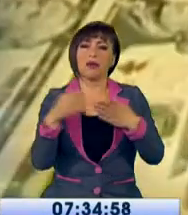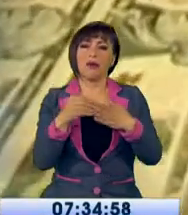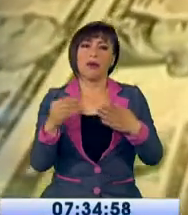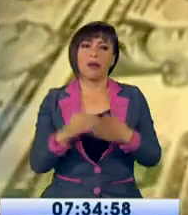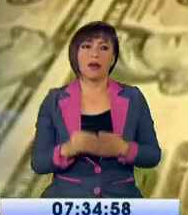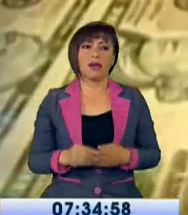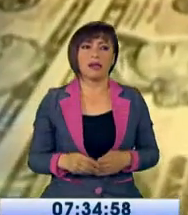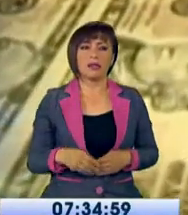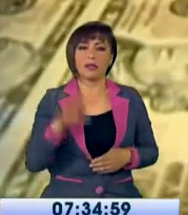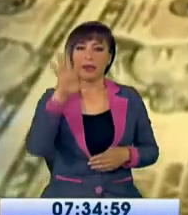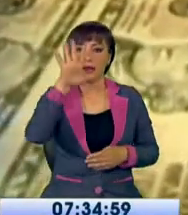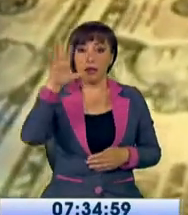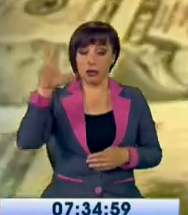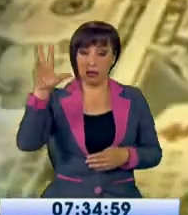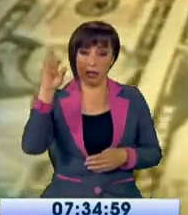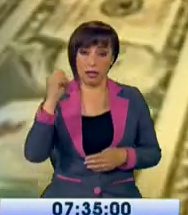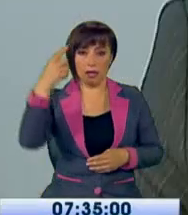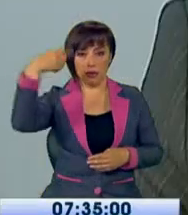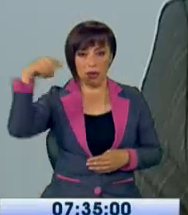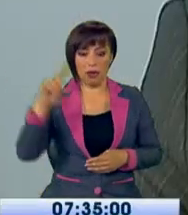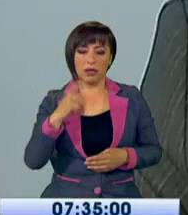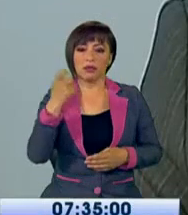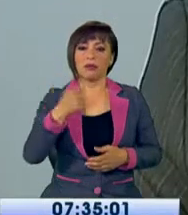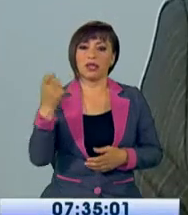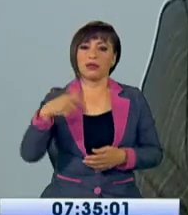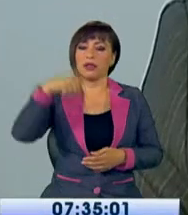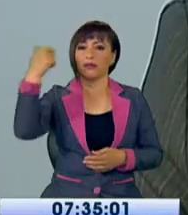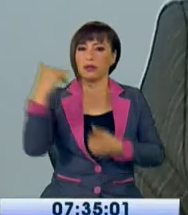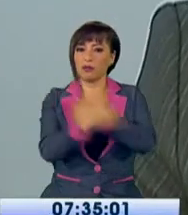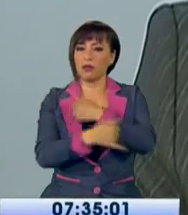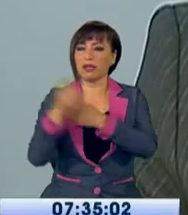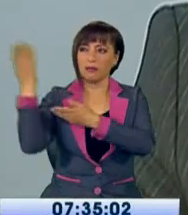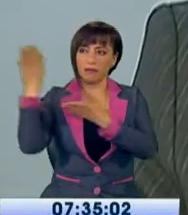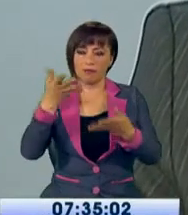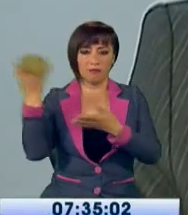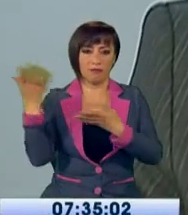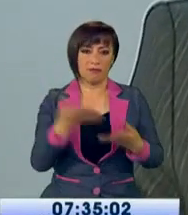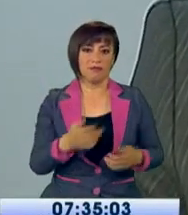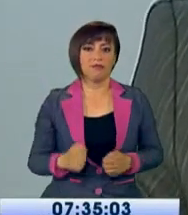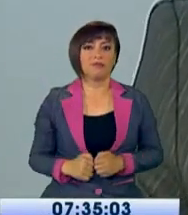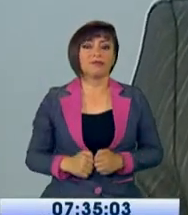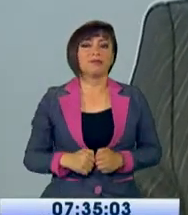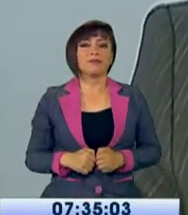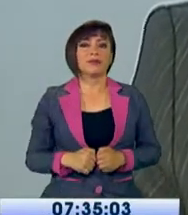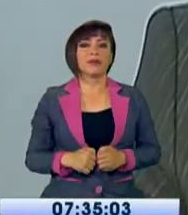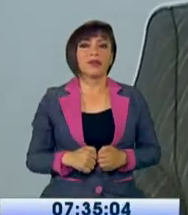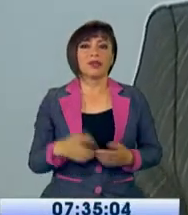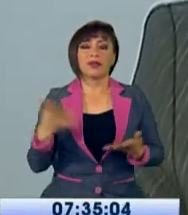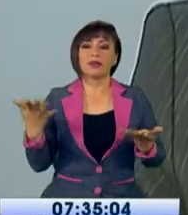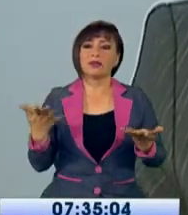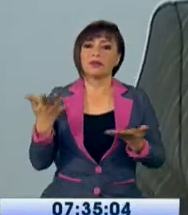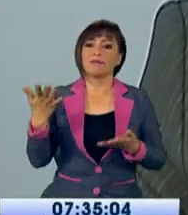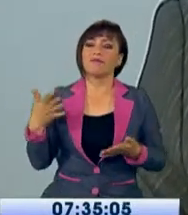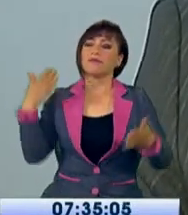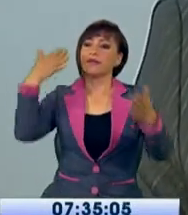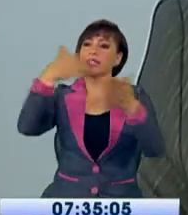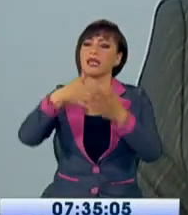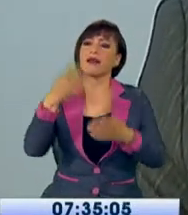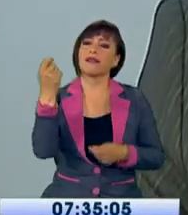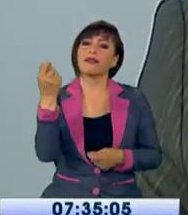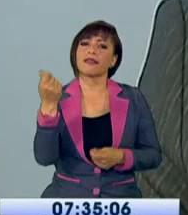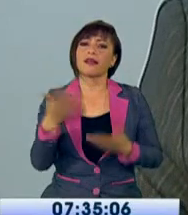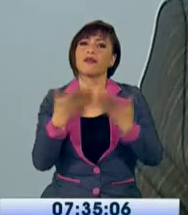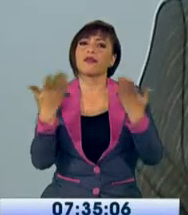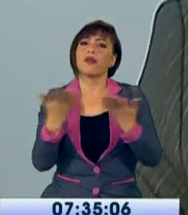530 a $600 millones. Los principales orígenes de estas remesas que vienen al Ecuador son,